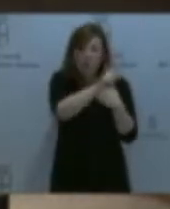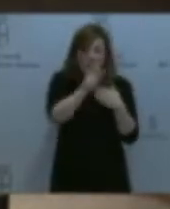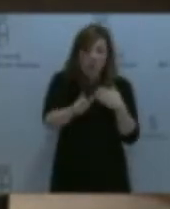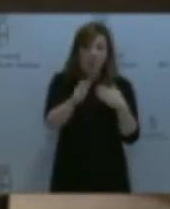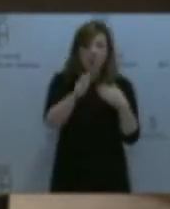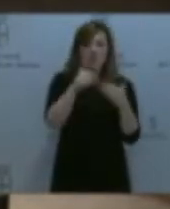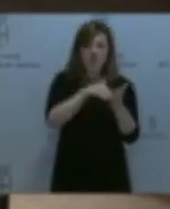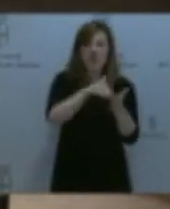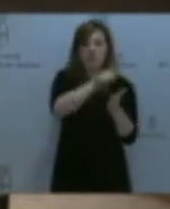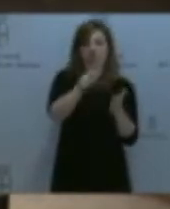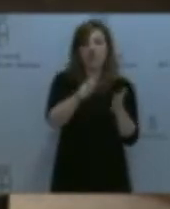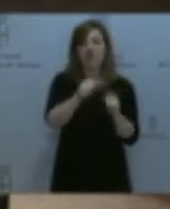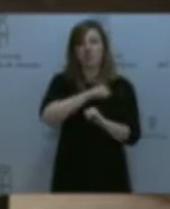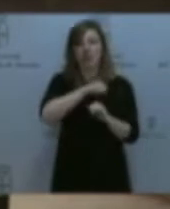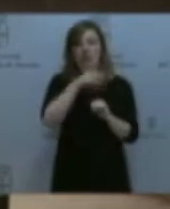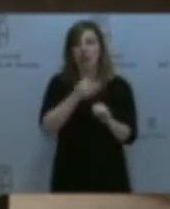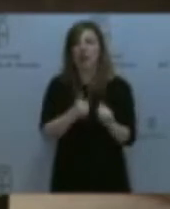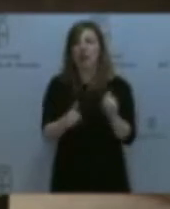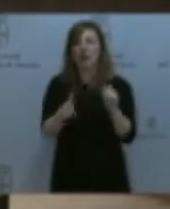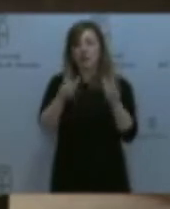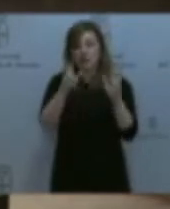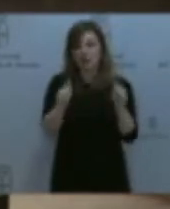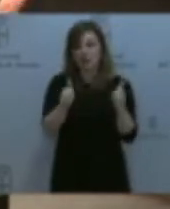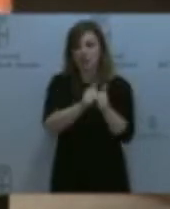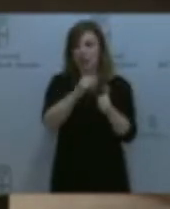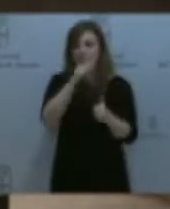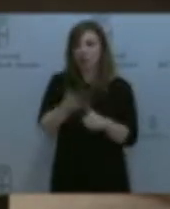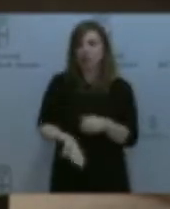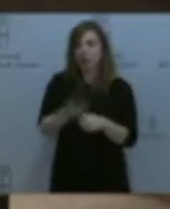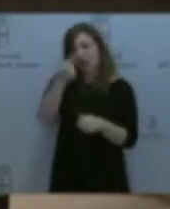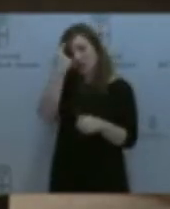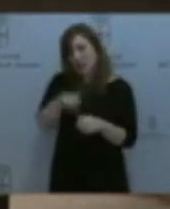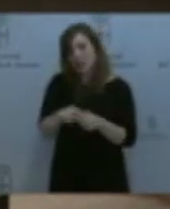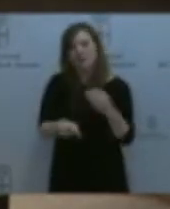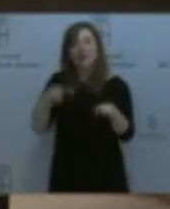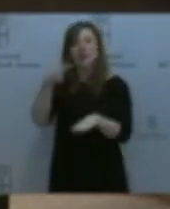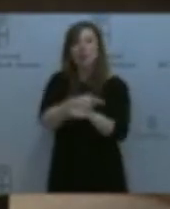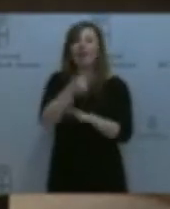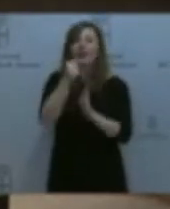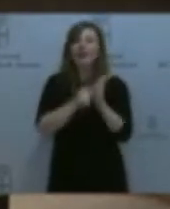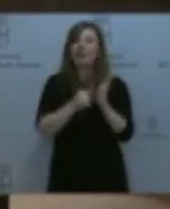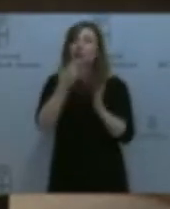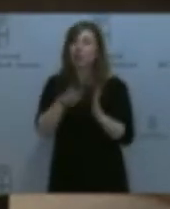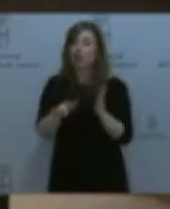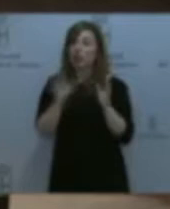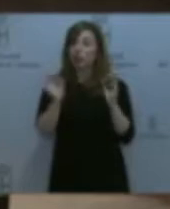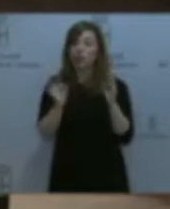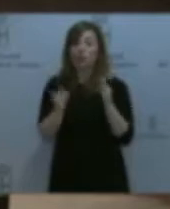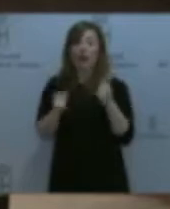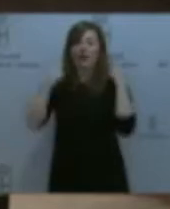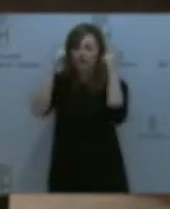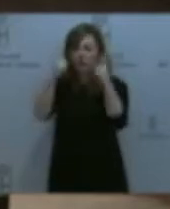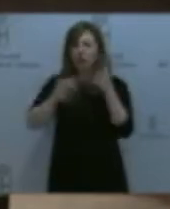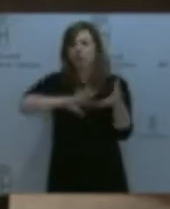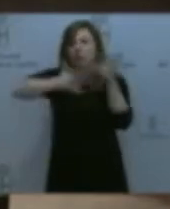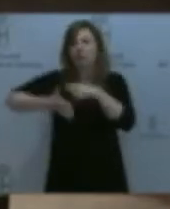atención de la dependencia. Por eso es tan importante saber quién impone los criterios a los cuales se enfrentan los esfuerzos transformadores.